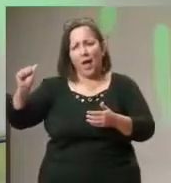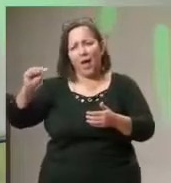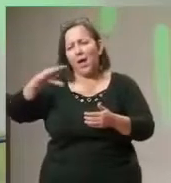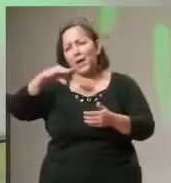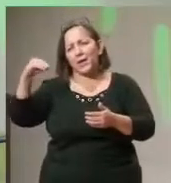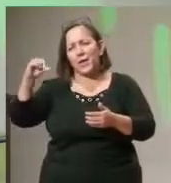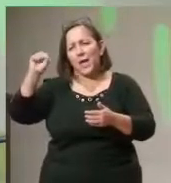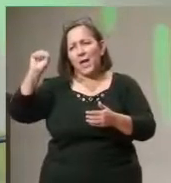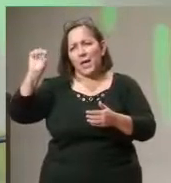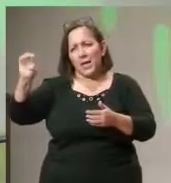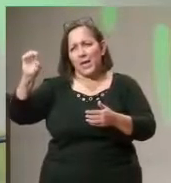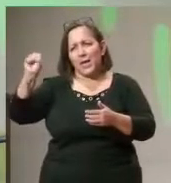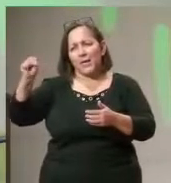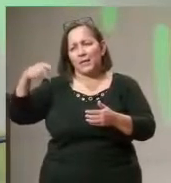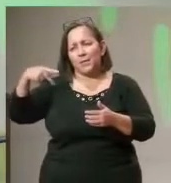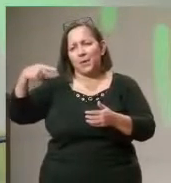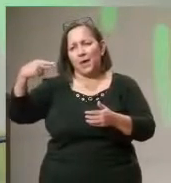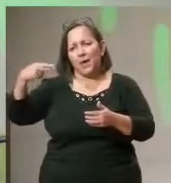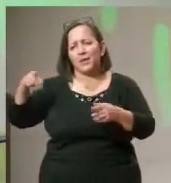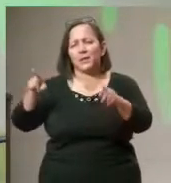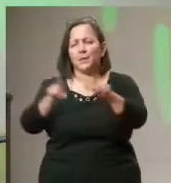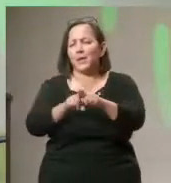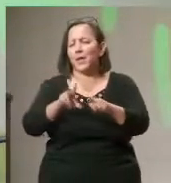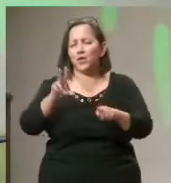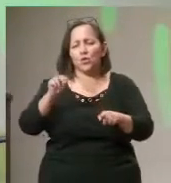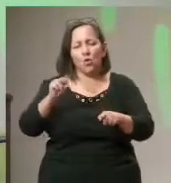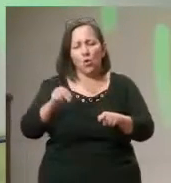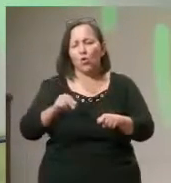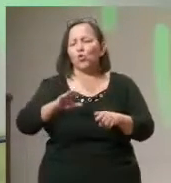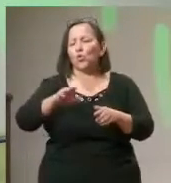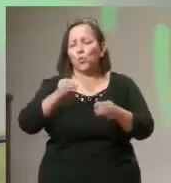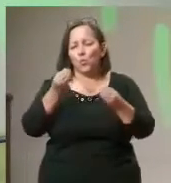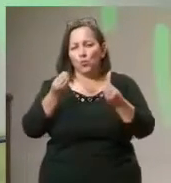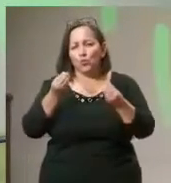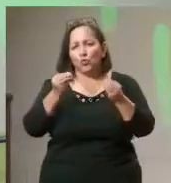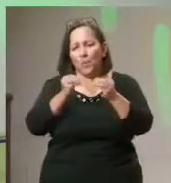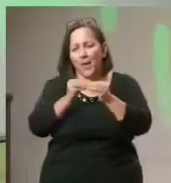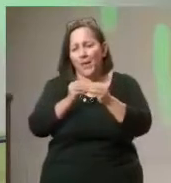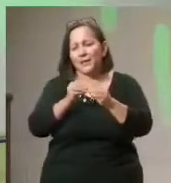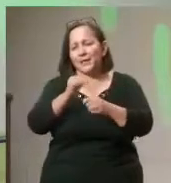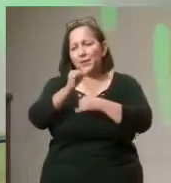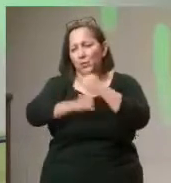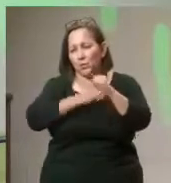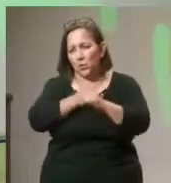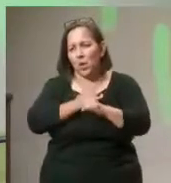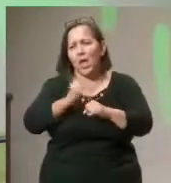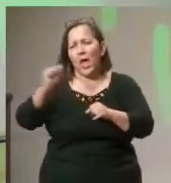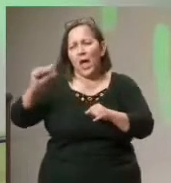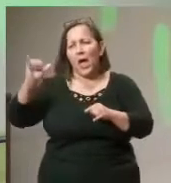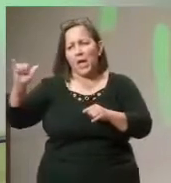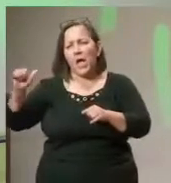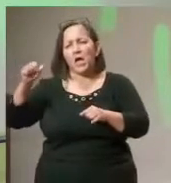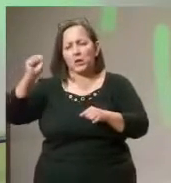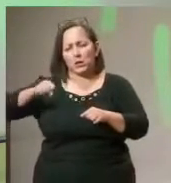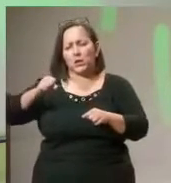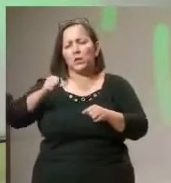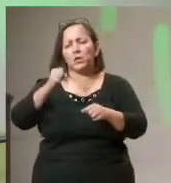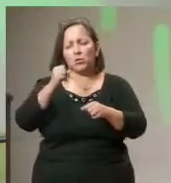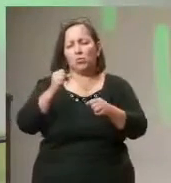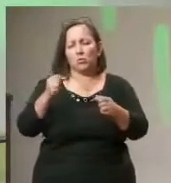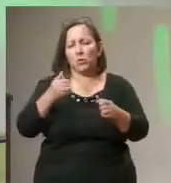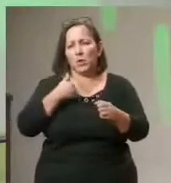de municipalidades y de ASADAS, ¿verdad? La AIA maneja cierta cantidad de acueductos y de ciertas